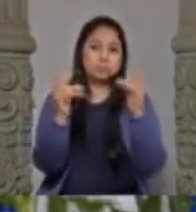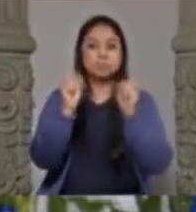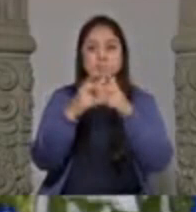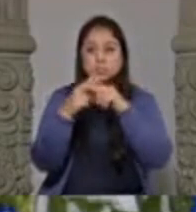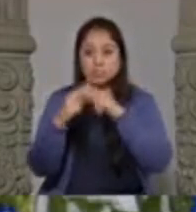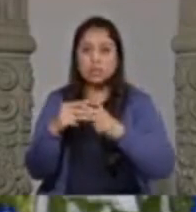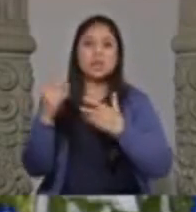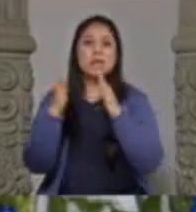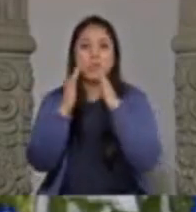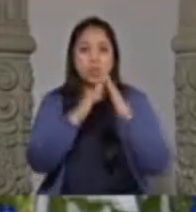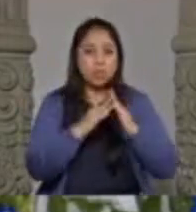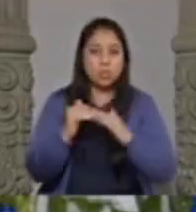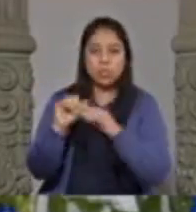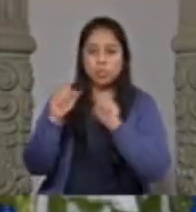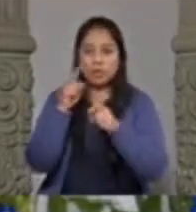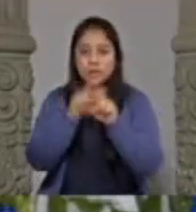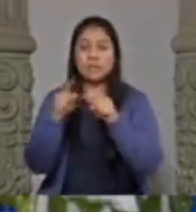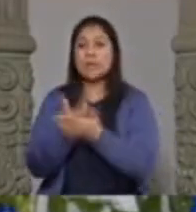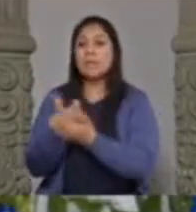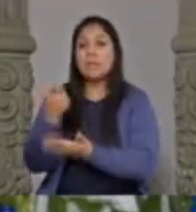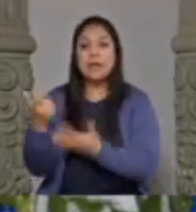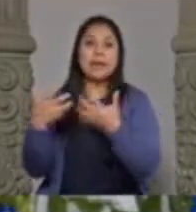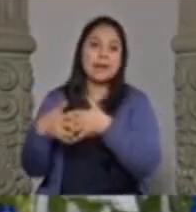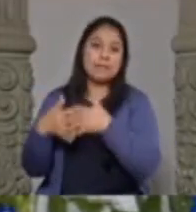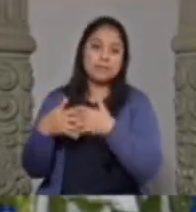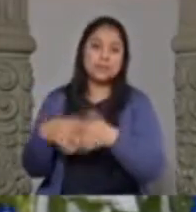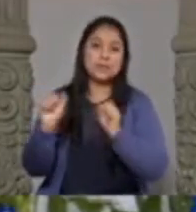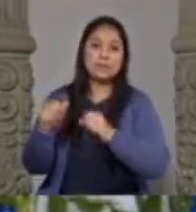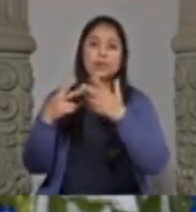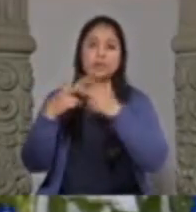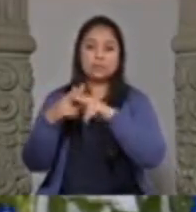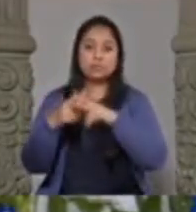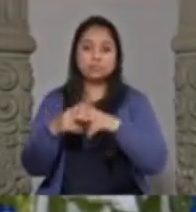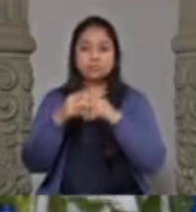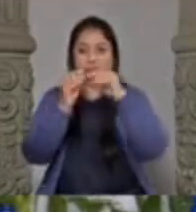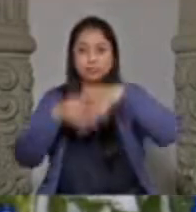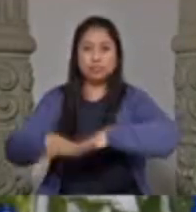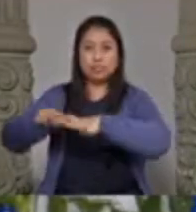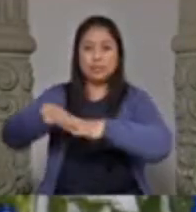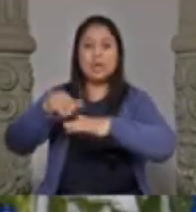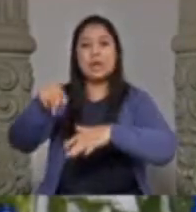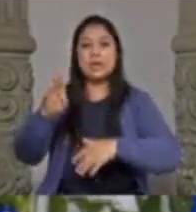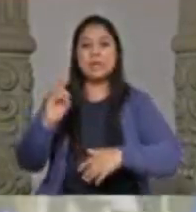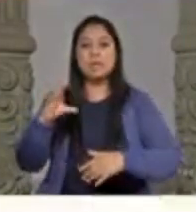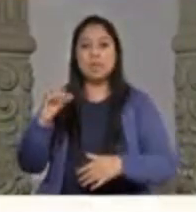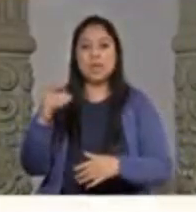construir las casas y pagar a la empresa que reparó el deslave ahí en Boca el